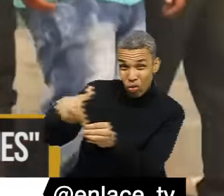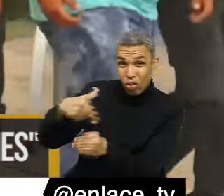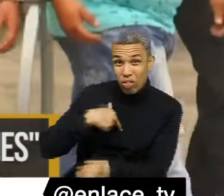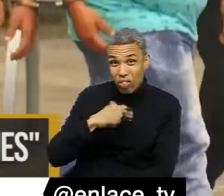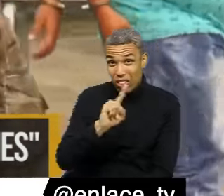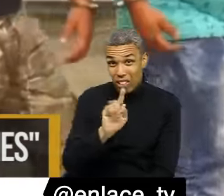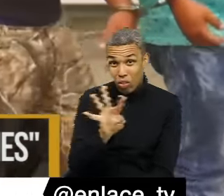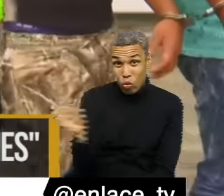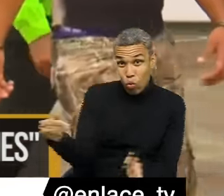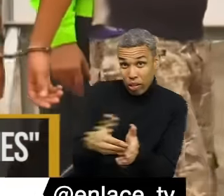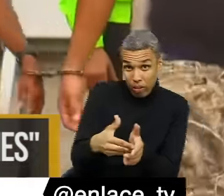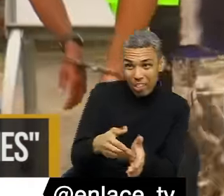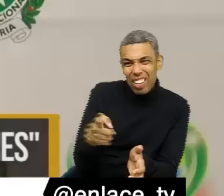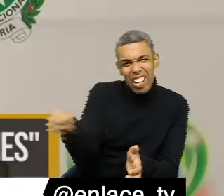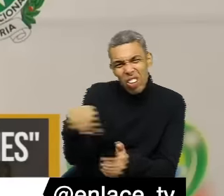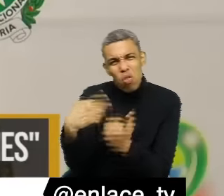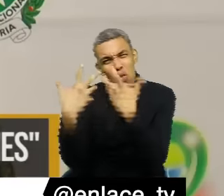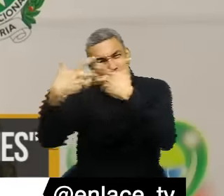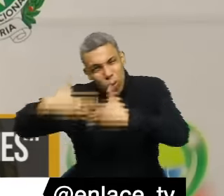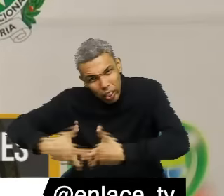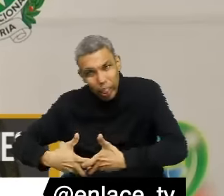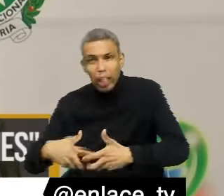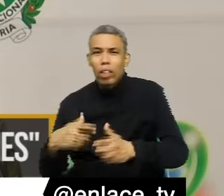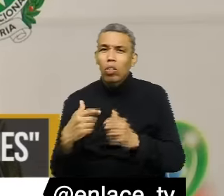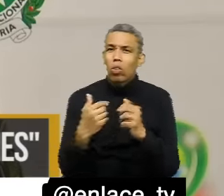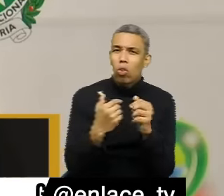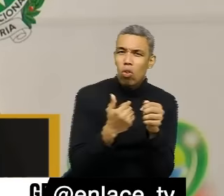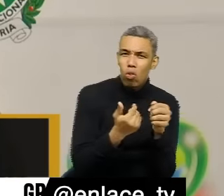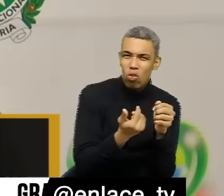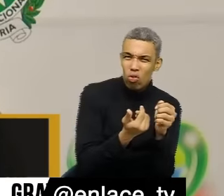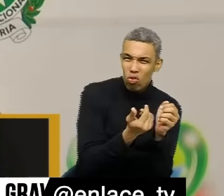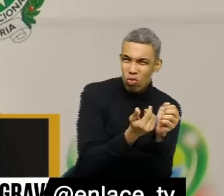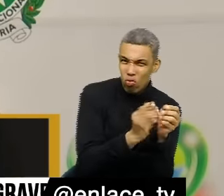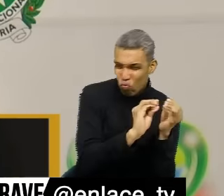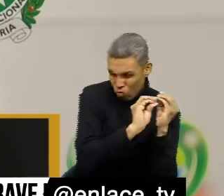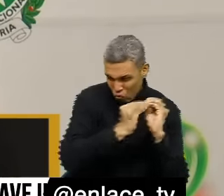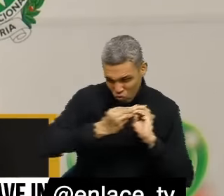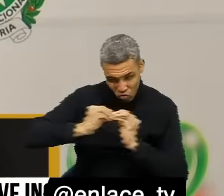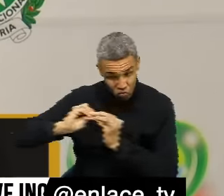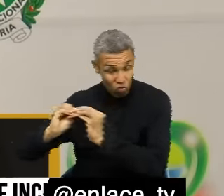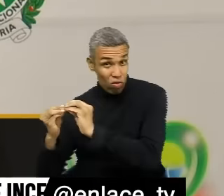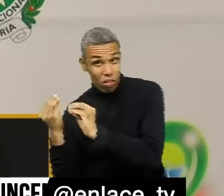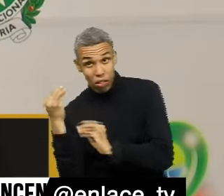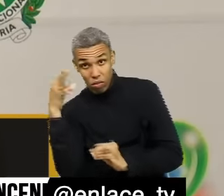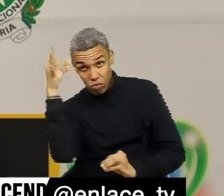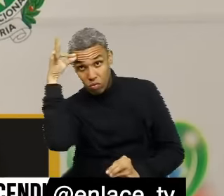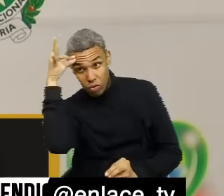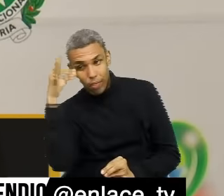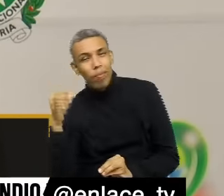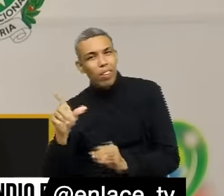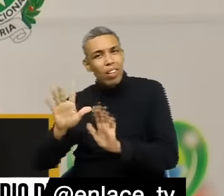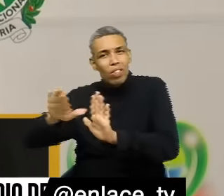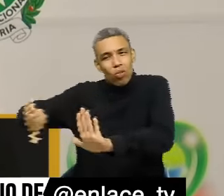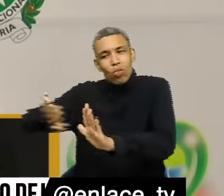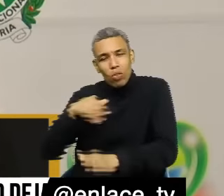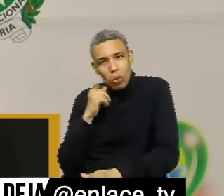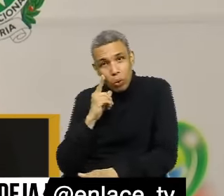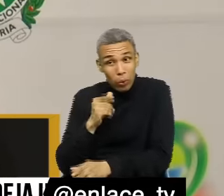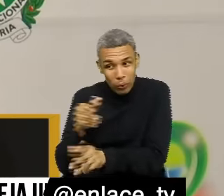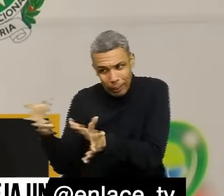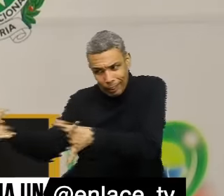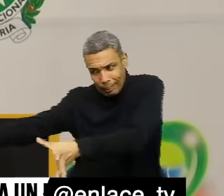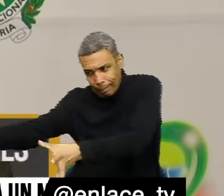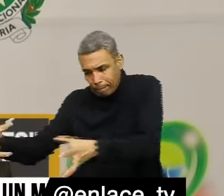para el procesamiento de estupefacientes. En una coordinación activa y efectiva con la Fiscalía General de la Nación, el